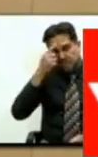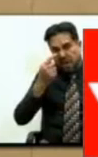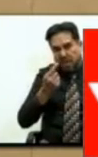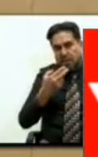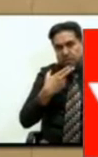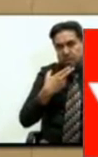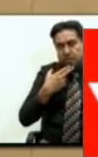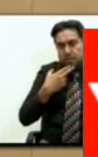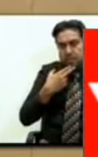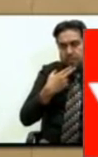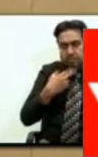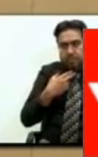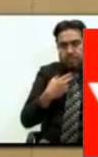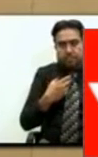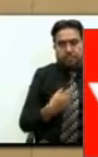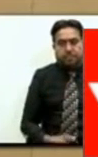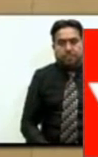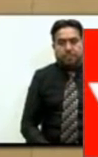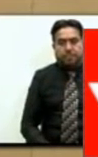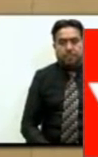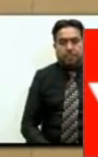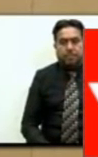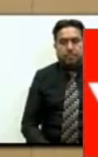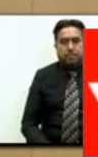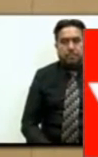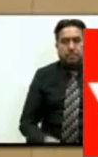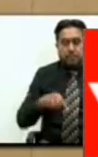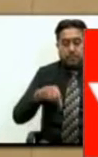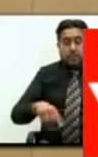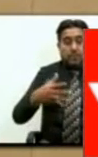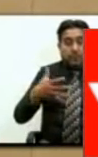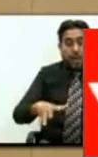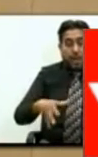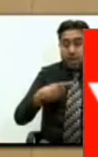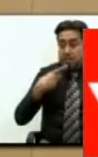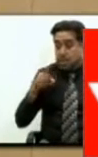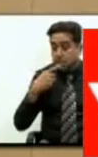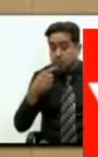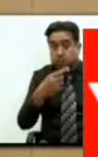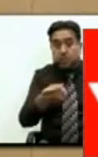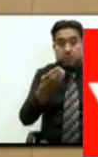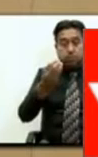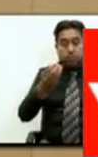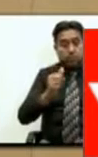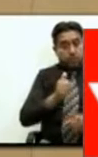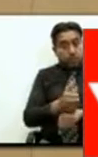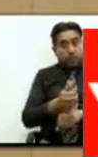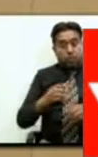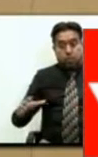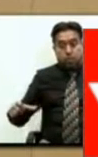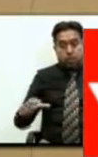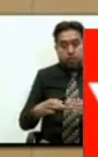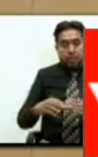para que el posicionamiento incluida en las denuncias que se han hecho aquí se hicieran de manera